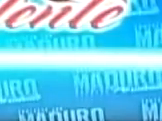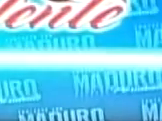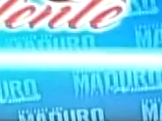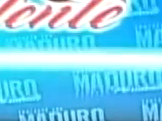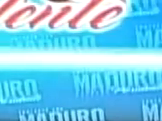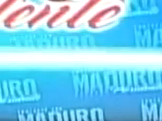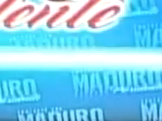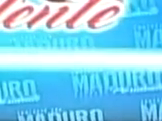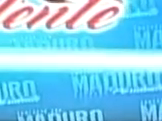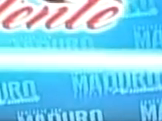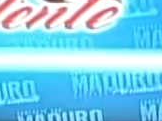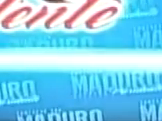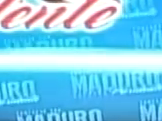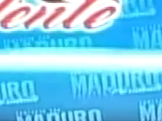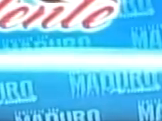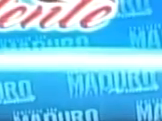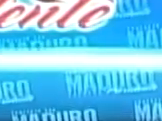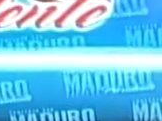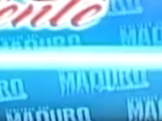indestructible